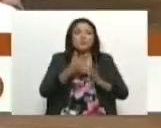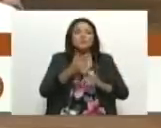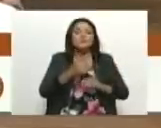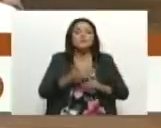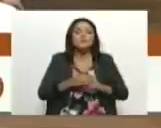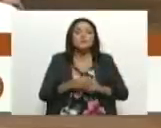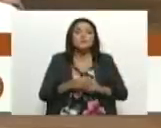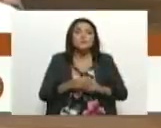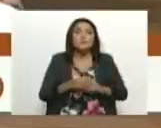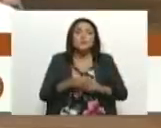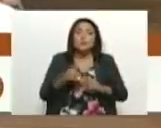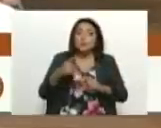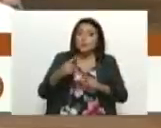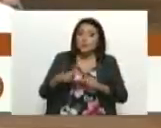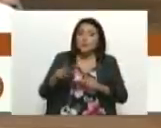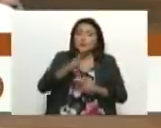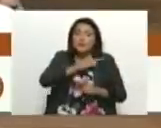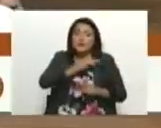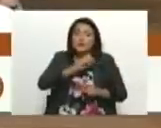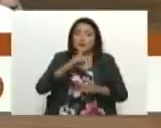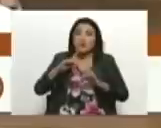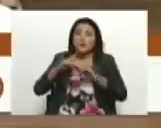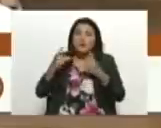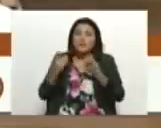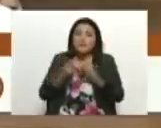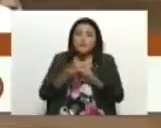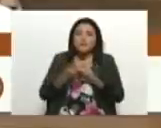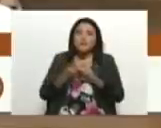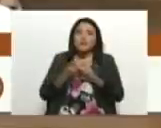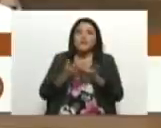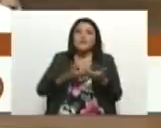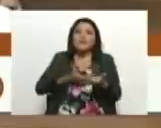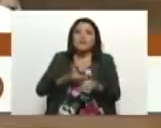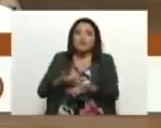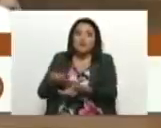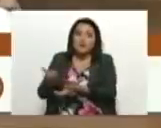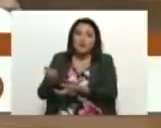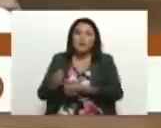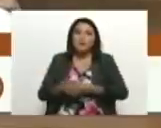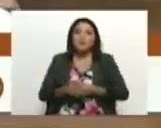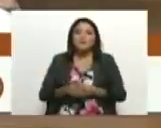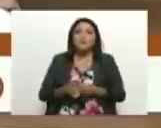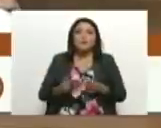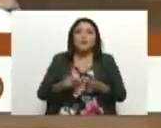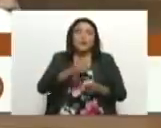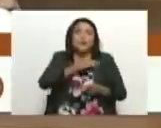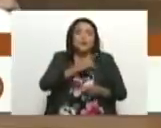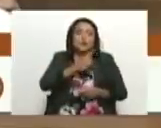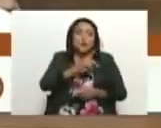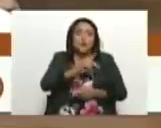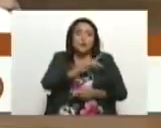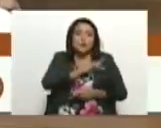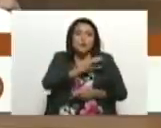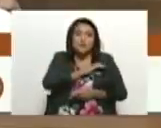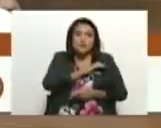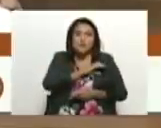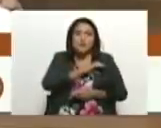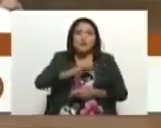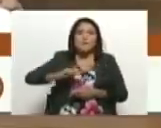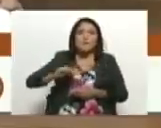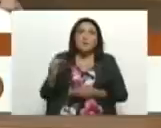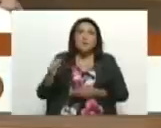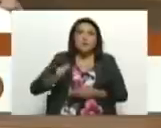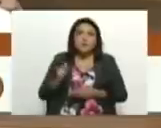Bello Sánchez, director de despacho de la Dirección Nacional de Bomberos, Dirección Nacional de Protección Civil, Policía Anticorrupción presente, que no